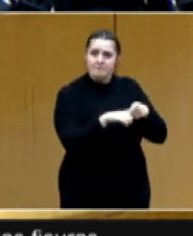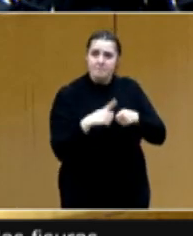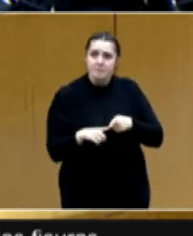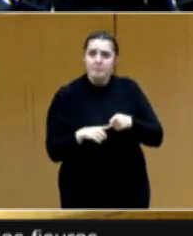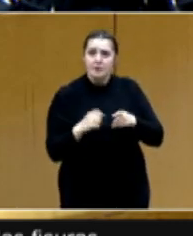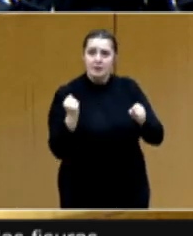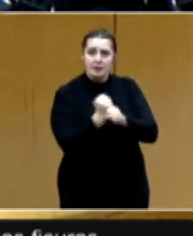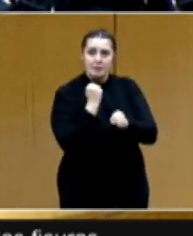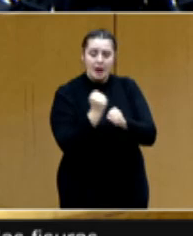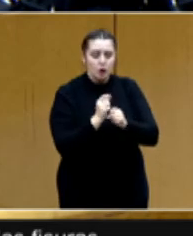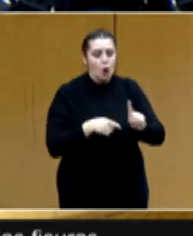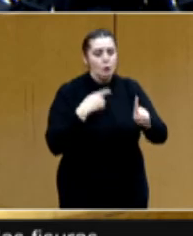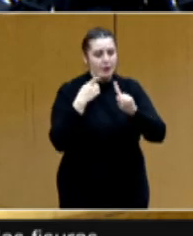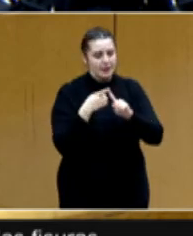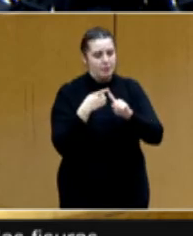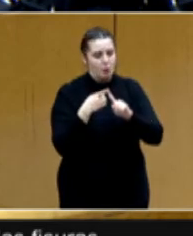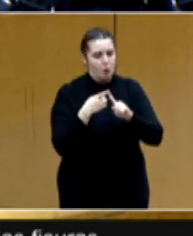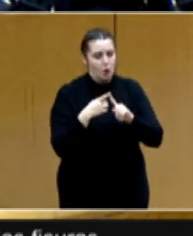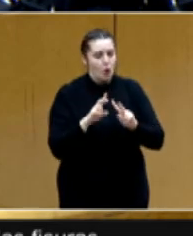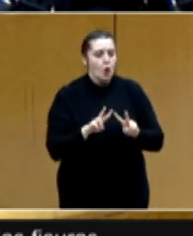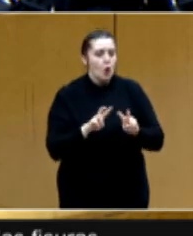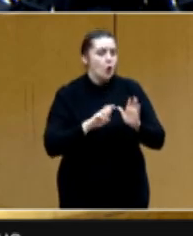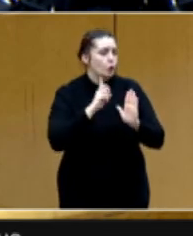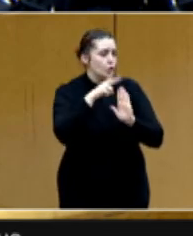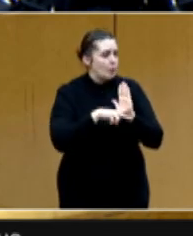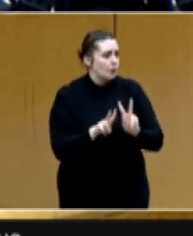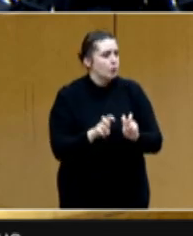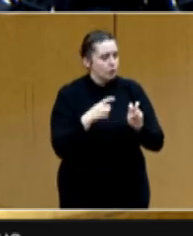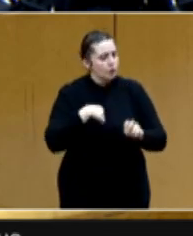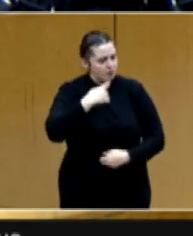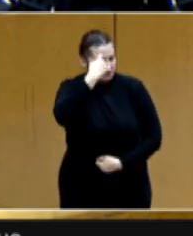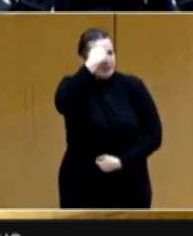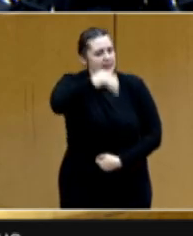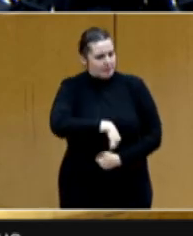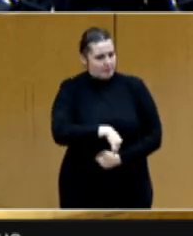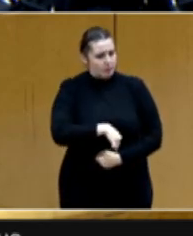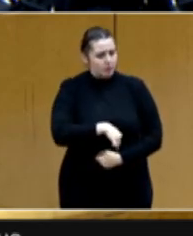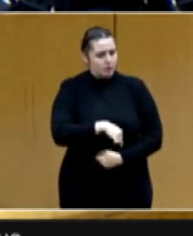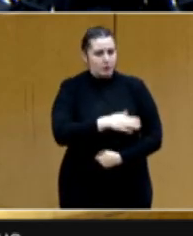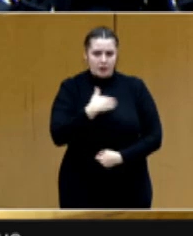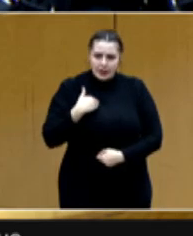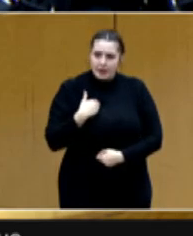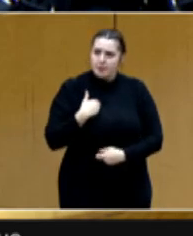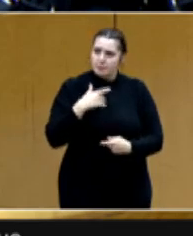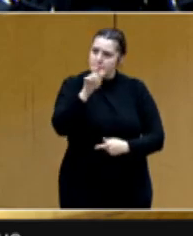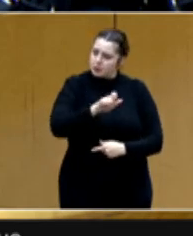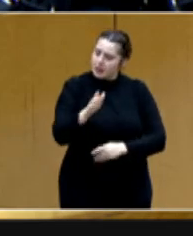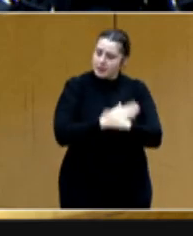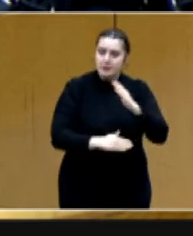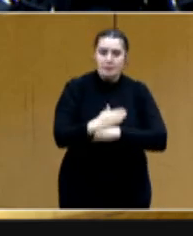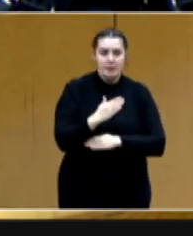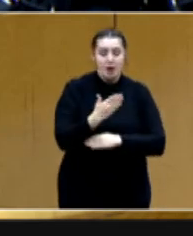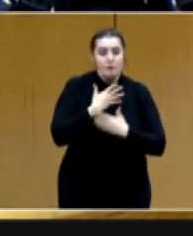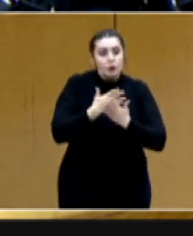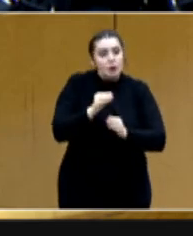construir esta nueva normativa somos muy conscientes de que la voluntad de Zeus y preferencias de las personas con discapacidad